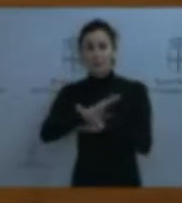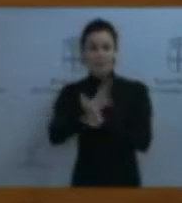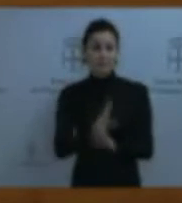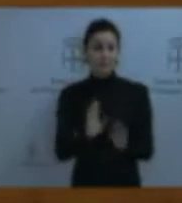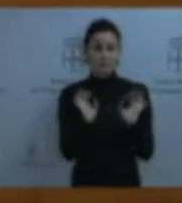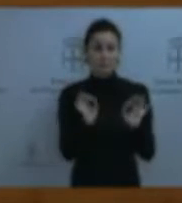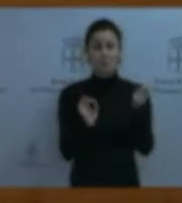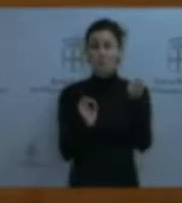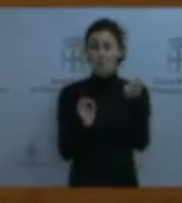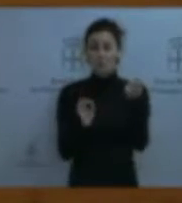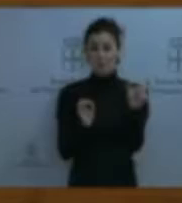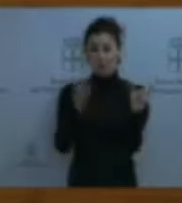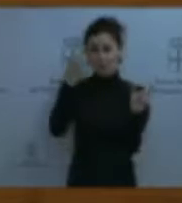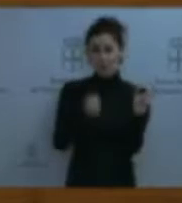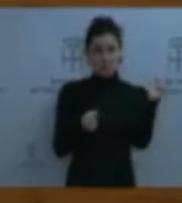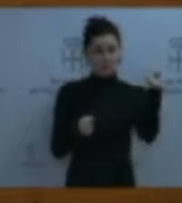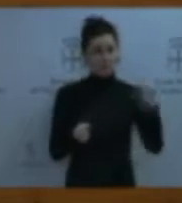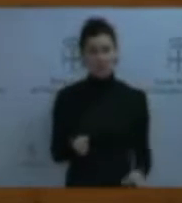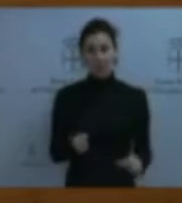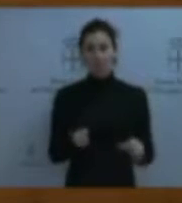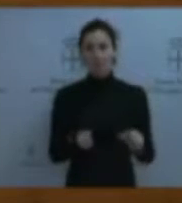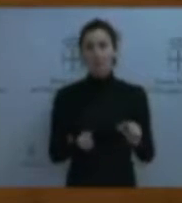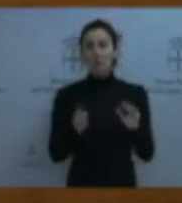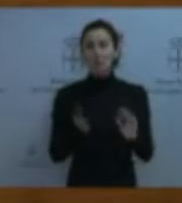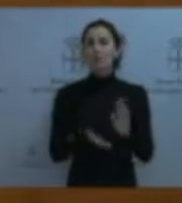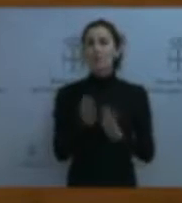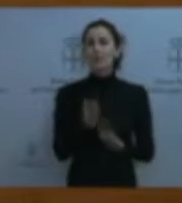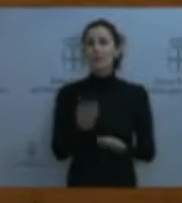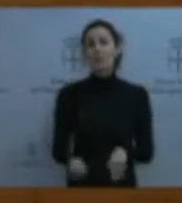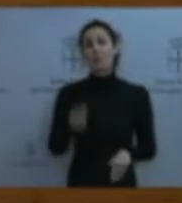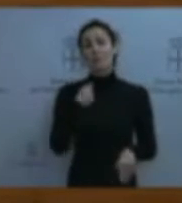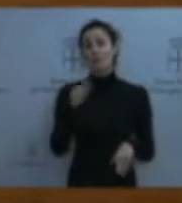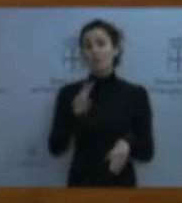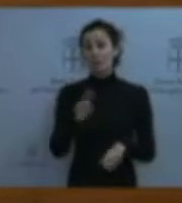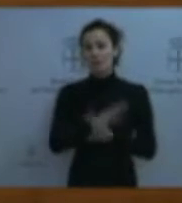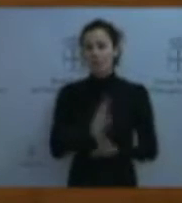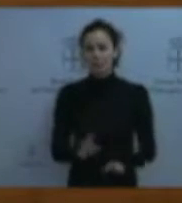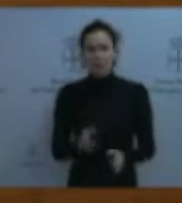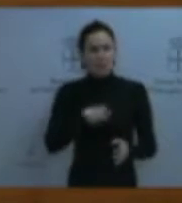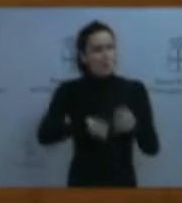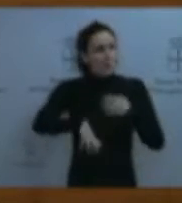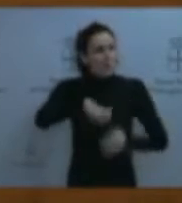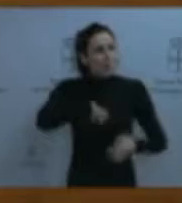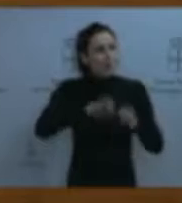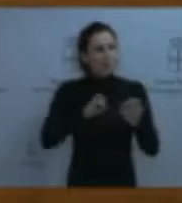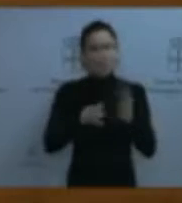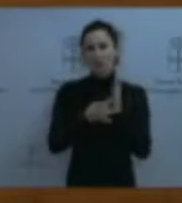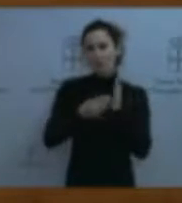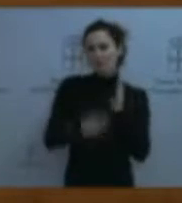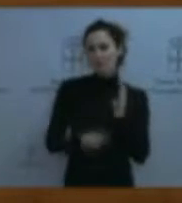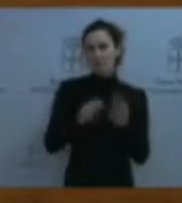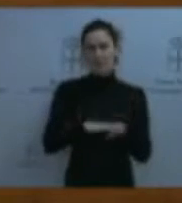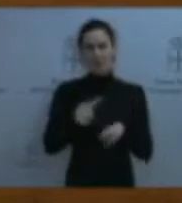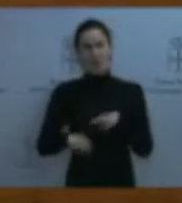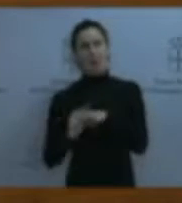baja el precio de la leche, un producto con tendencia a pérdida de valor, incapaz de generar una calidad diferencial. Y esto